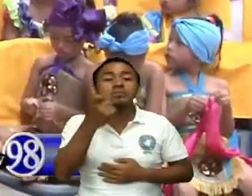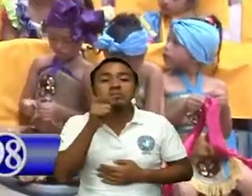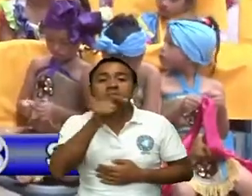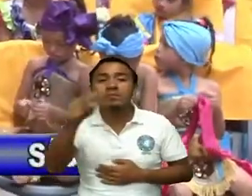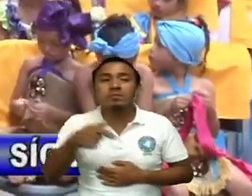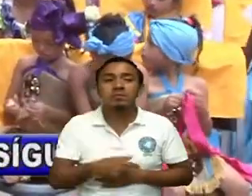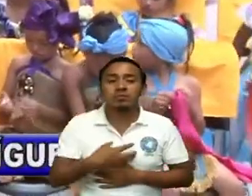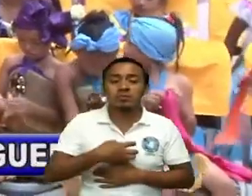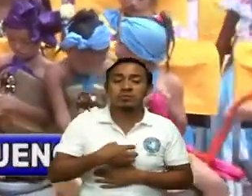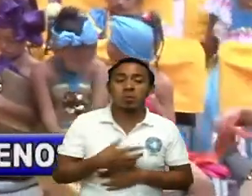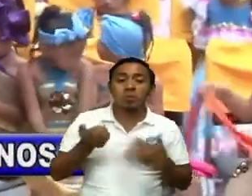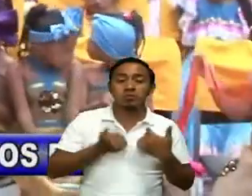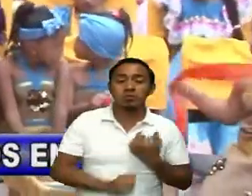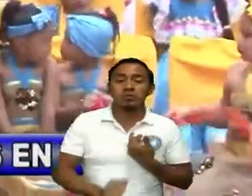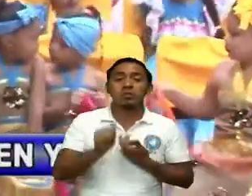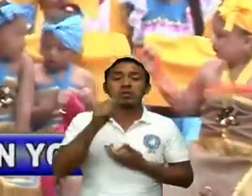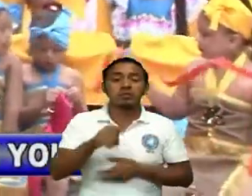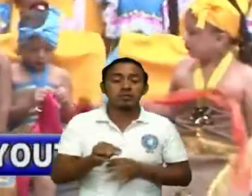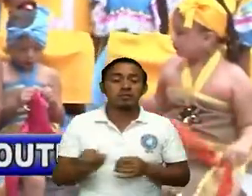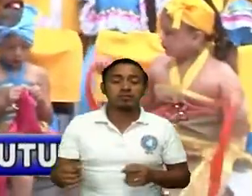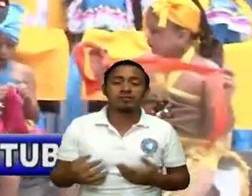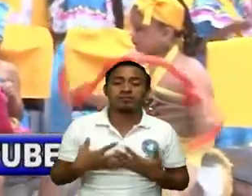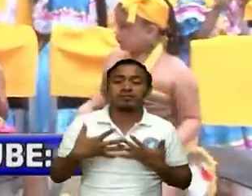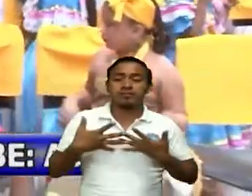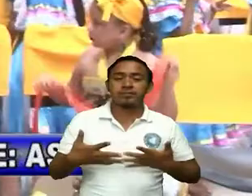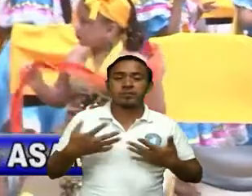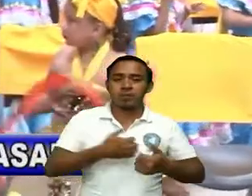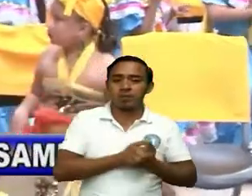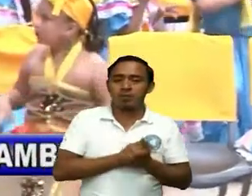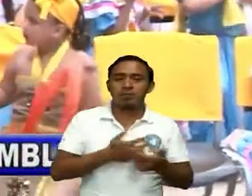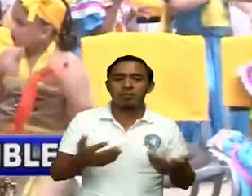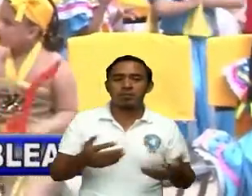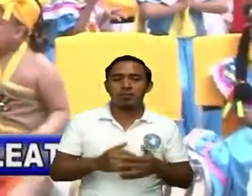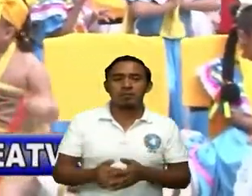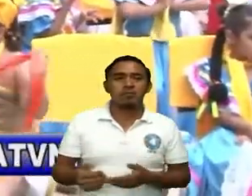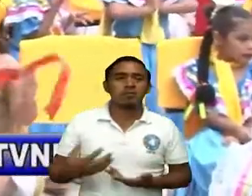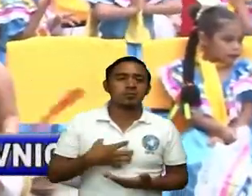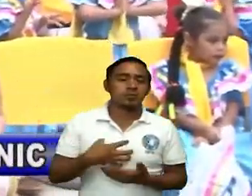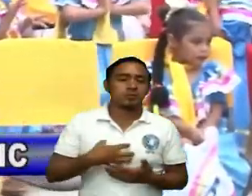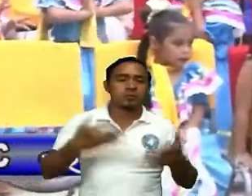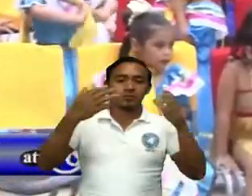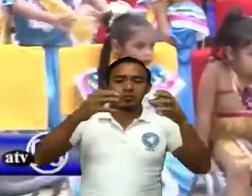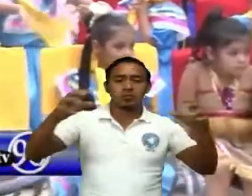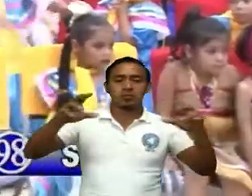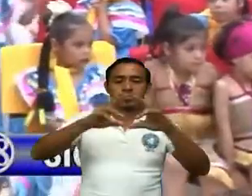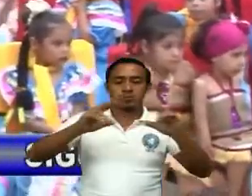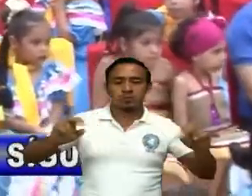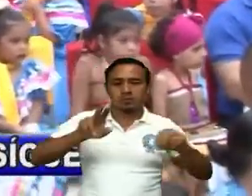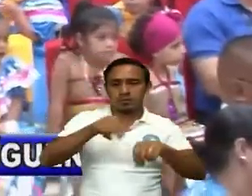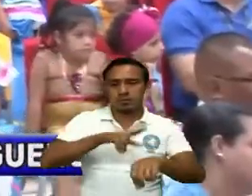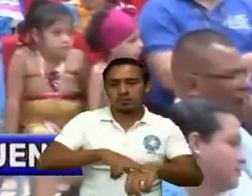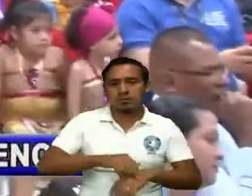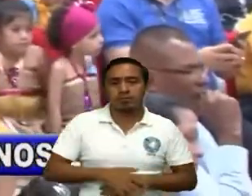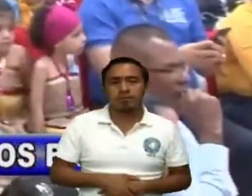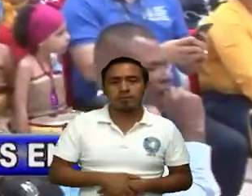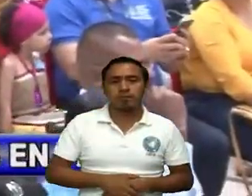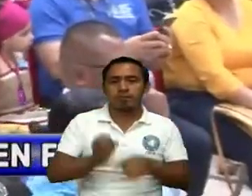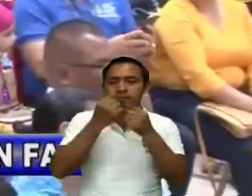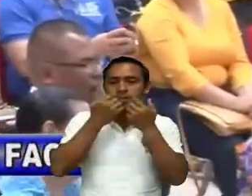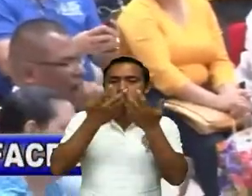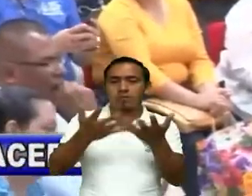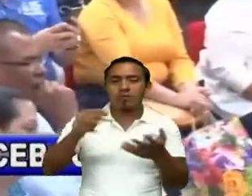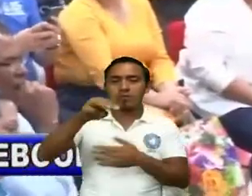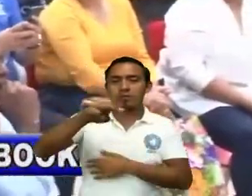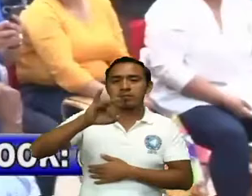talento de sus hijos, que son una inspiración por su amor y dedicación a la cultura nacional. Con cámara